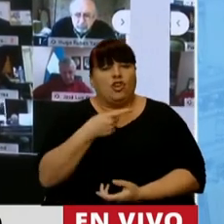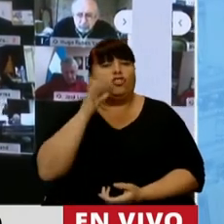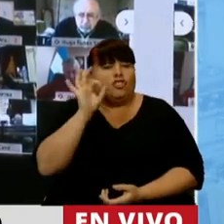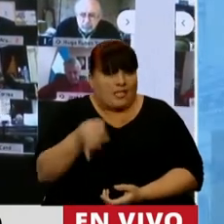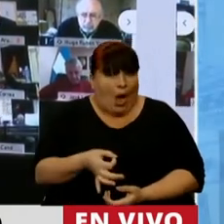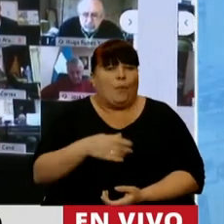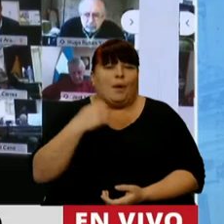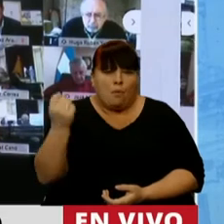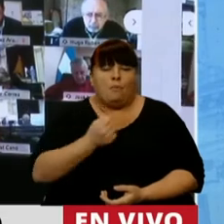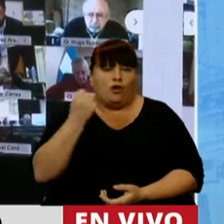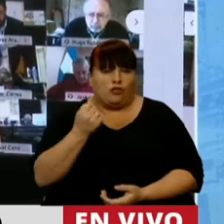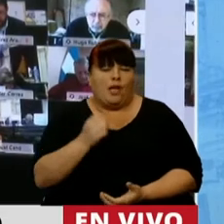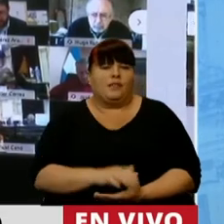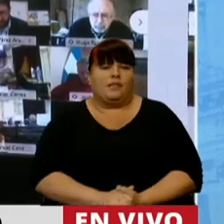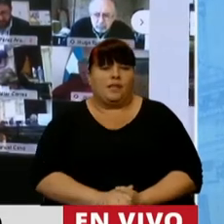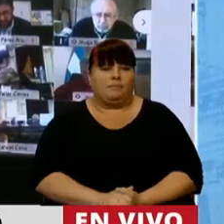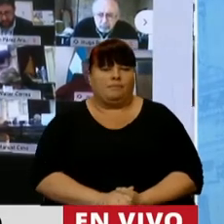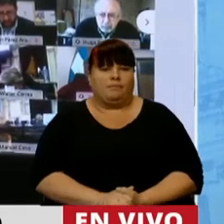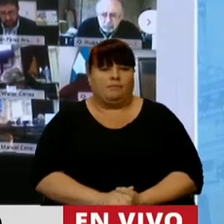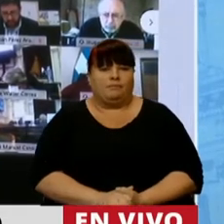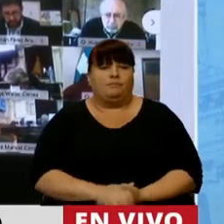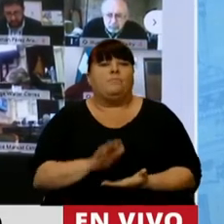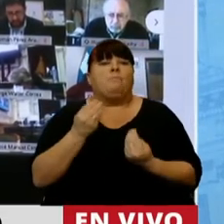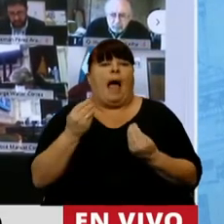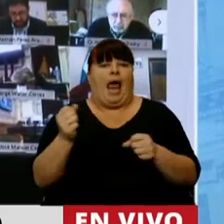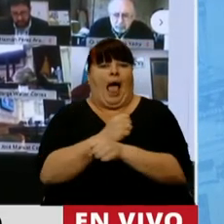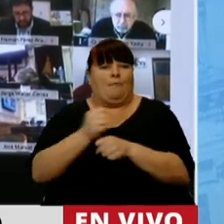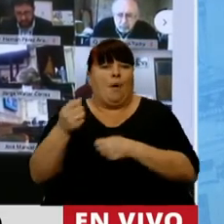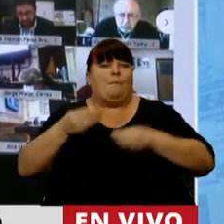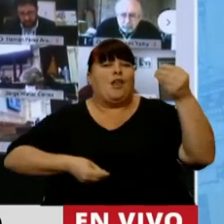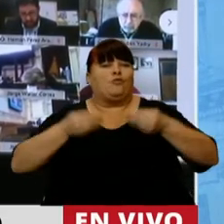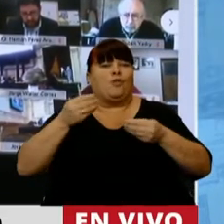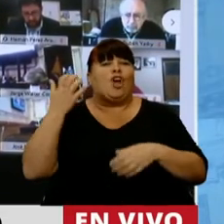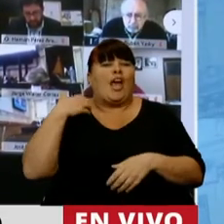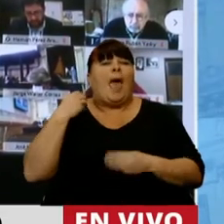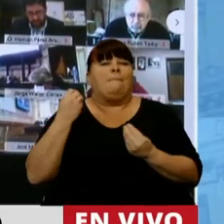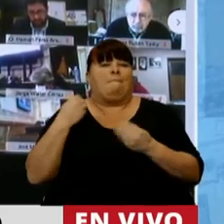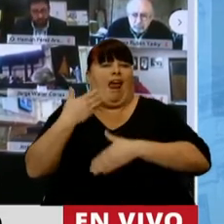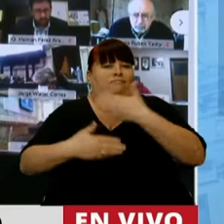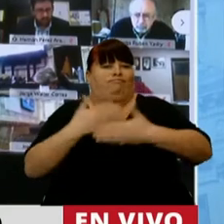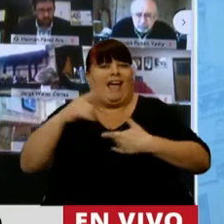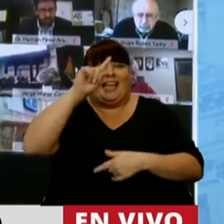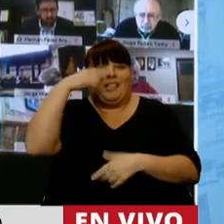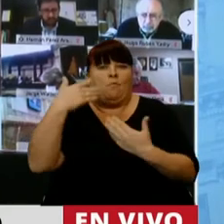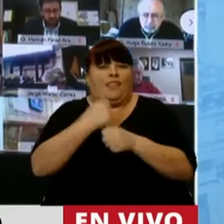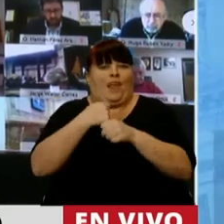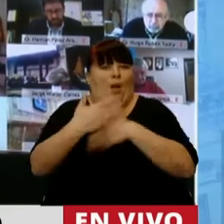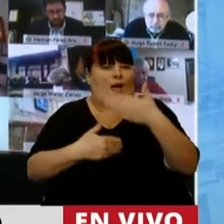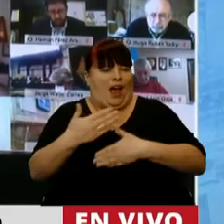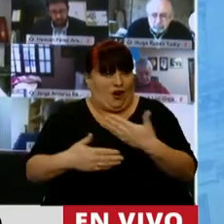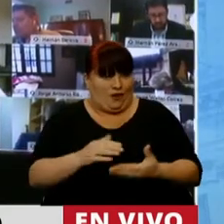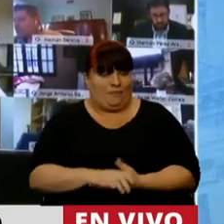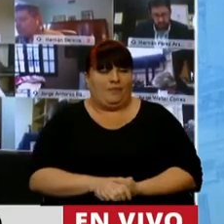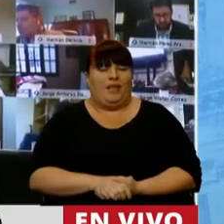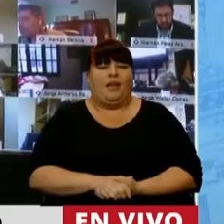Sabemos la importancia que tiene la sanción del presupuesto general para el funcionamiento del Estado,